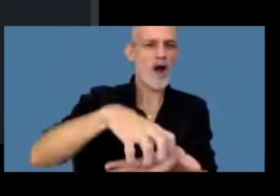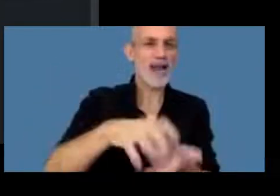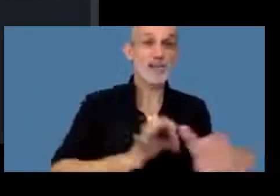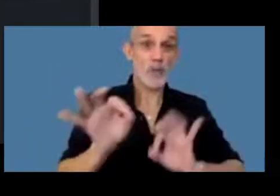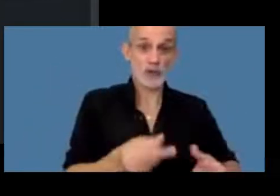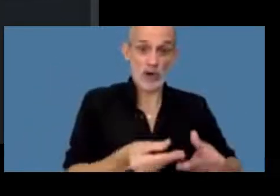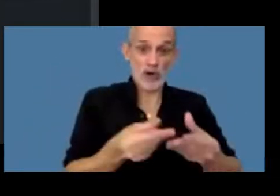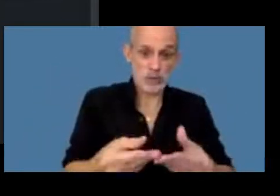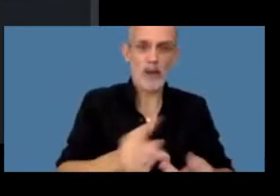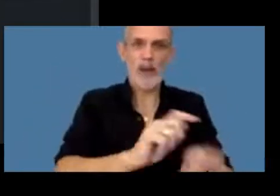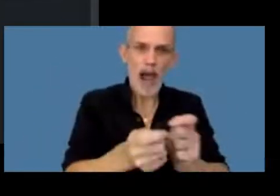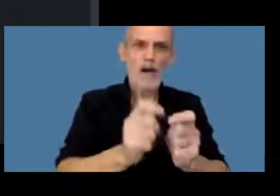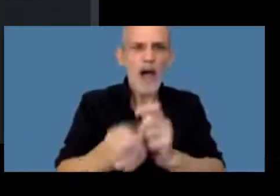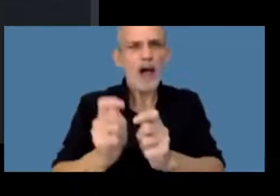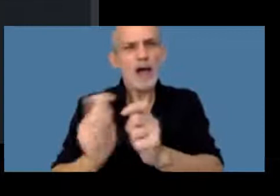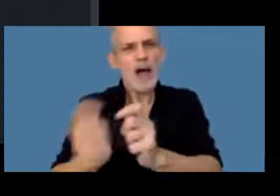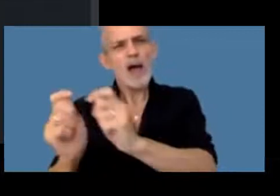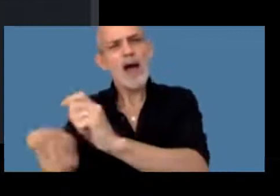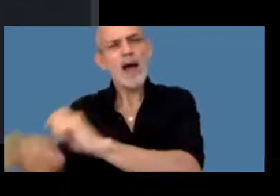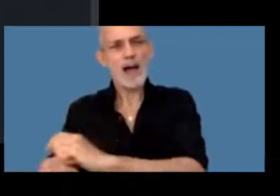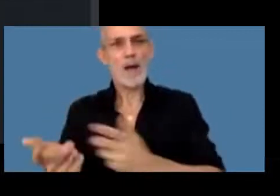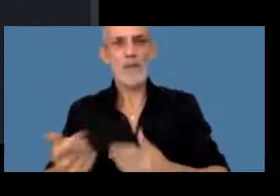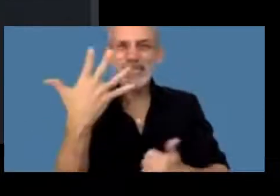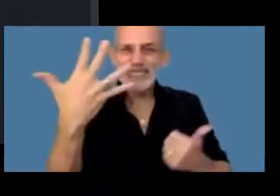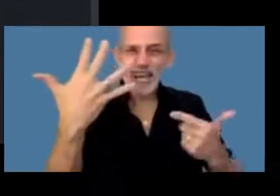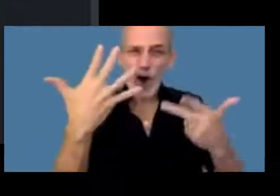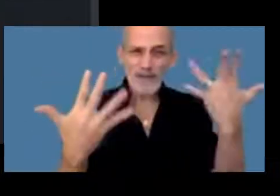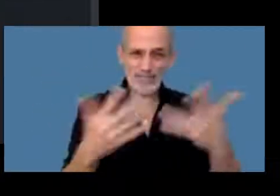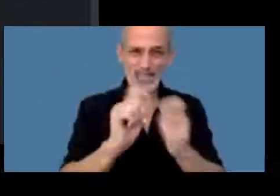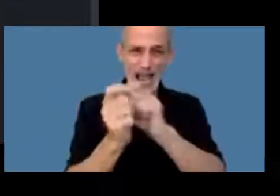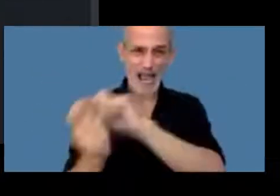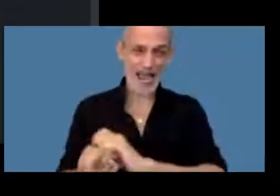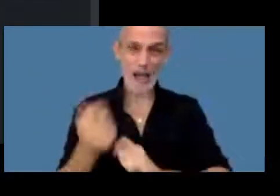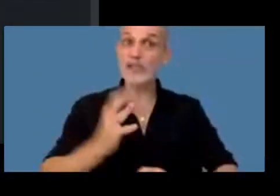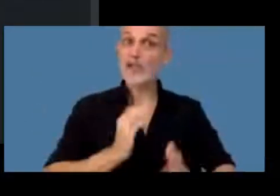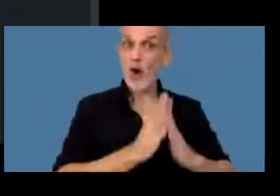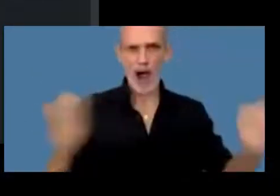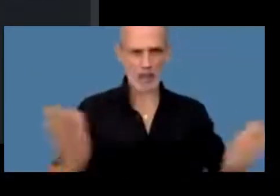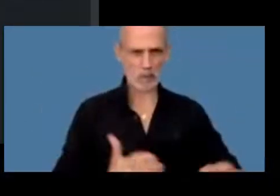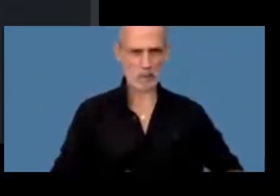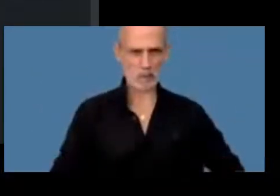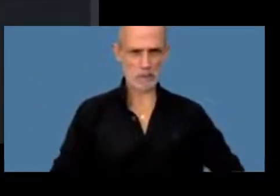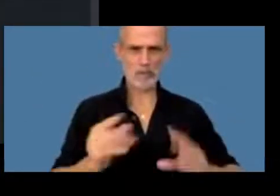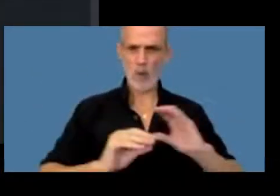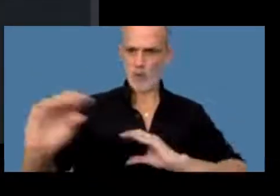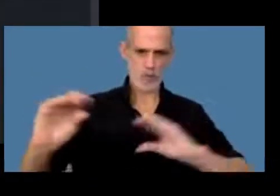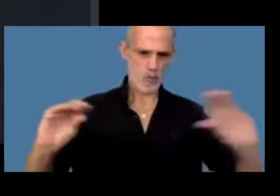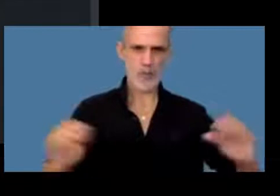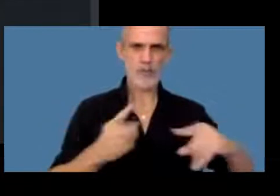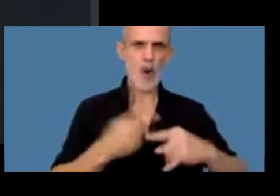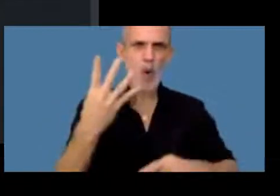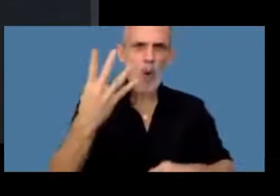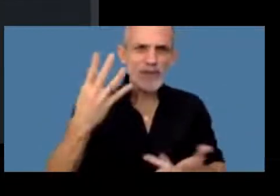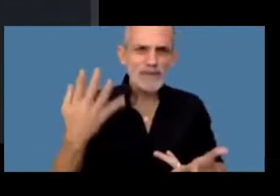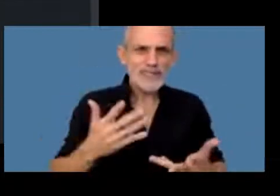las modificaciones que fue teniendo ahí también, ¿no? 5 veces en 5 años. La distribución de dividendos se modificó también, como 4 veces en los últimos